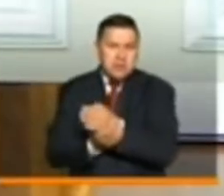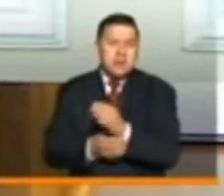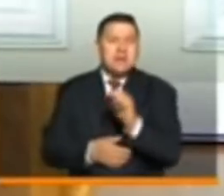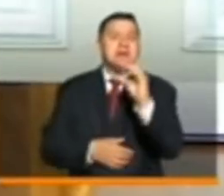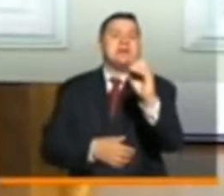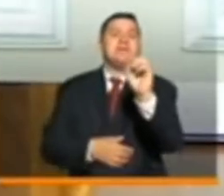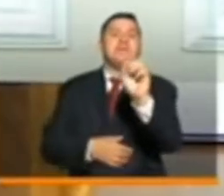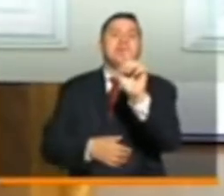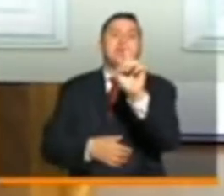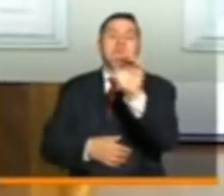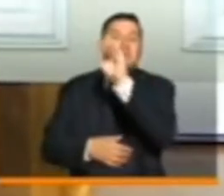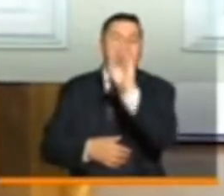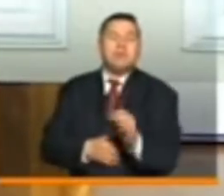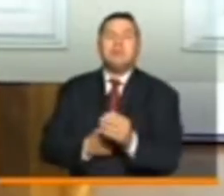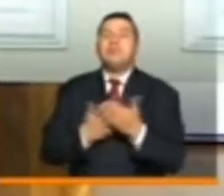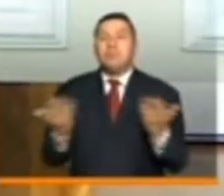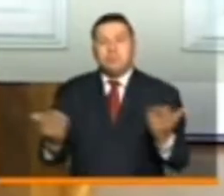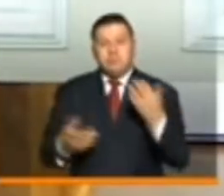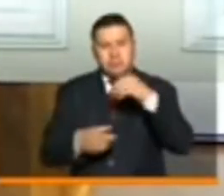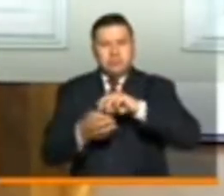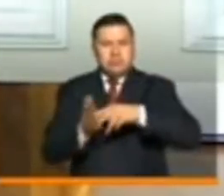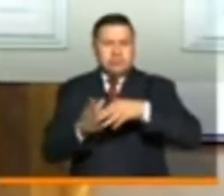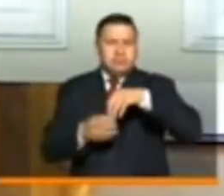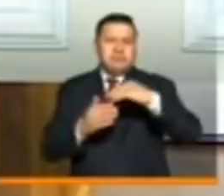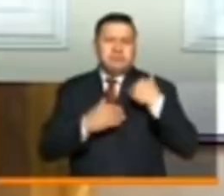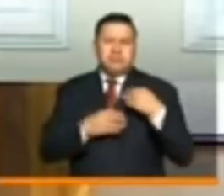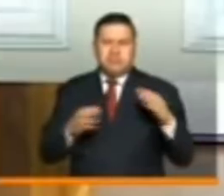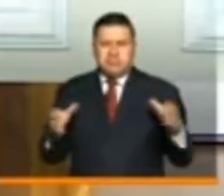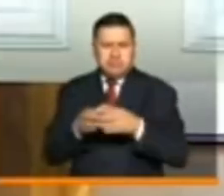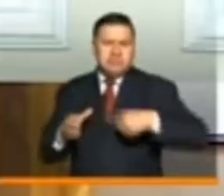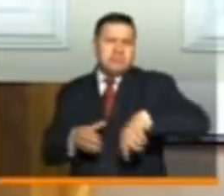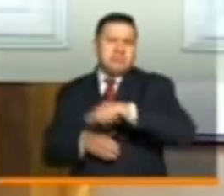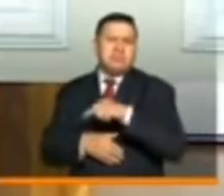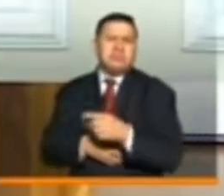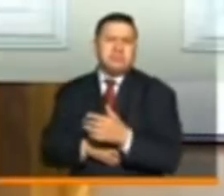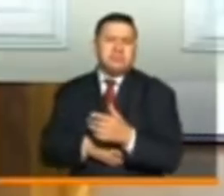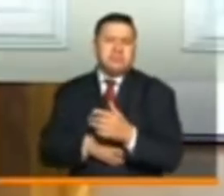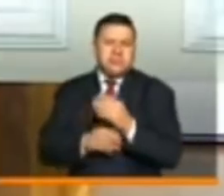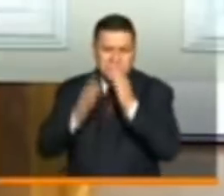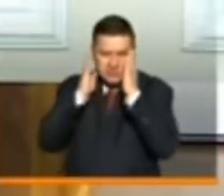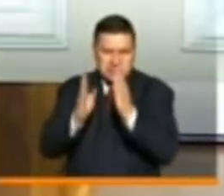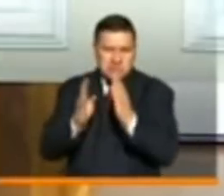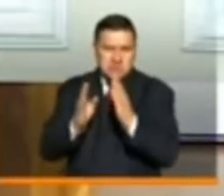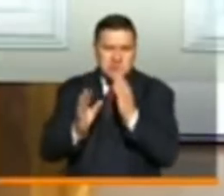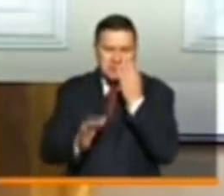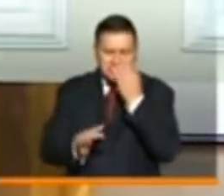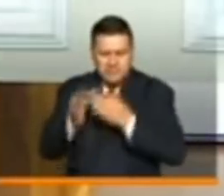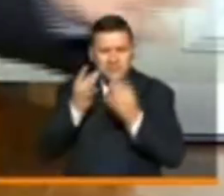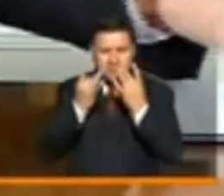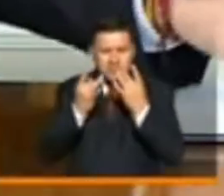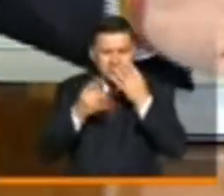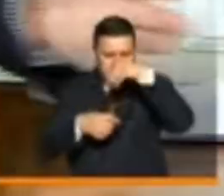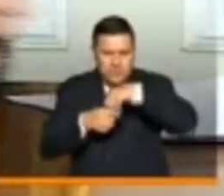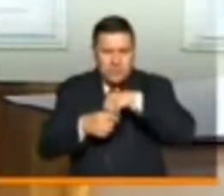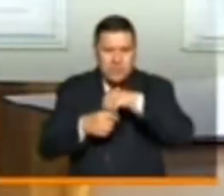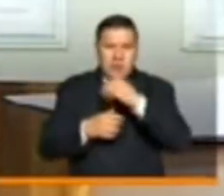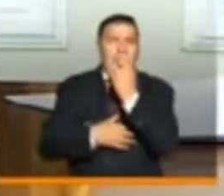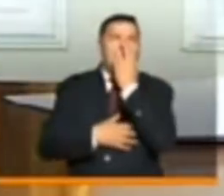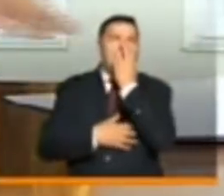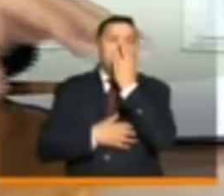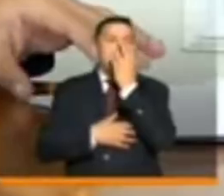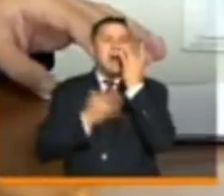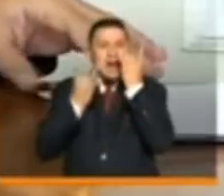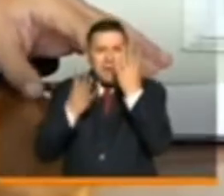y un 0.1 por ciento en lo que corresponde a la atención a unidad de cuidado intensivo cuando lo mira el